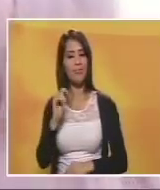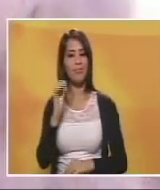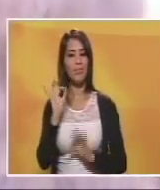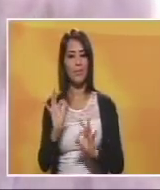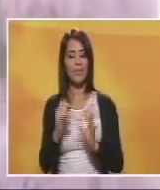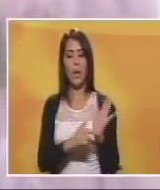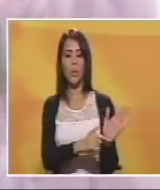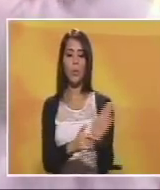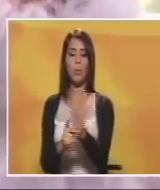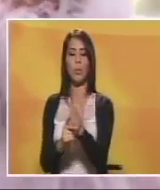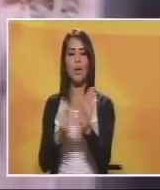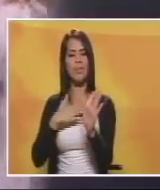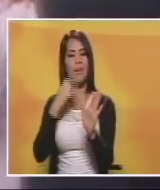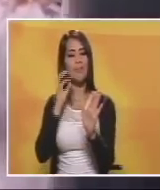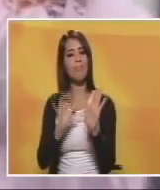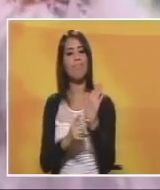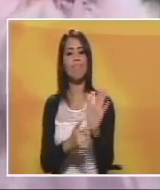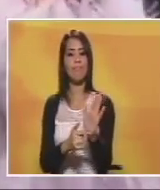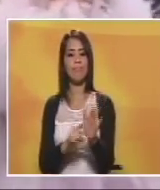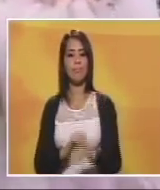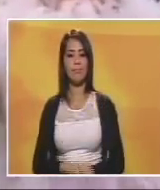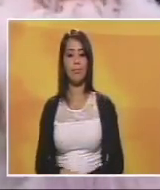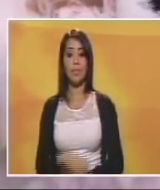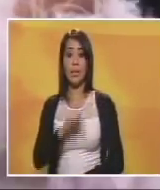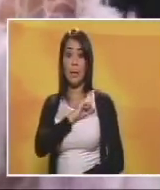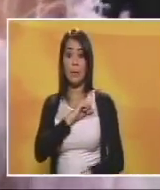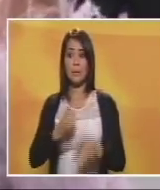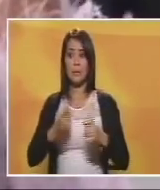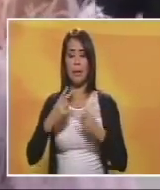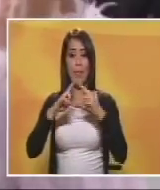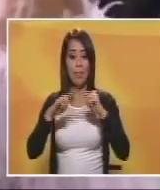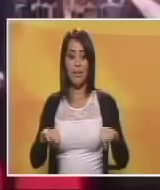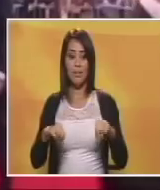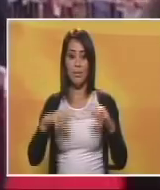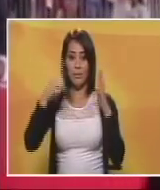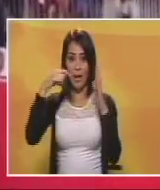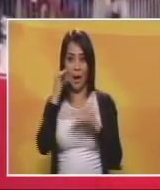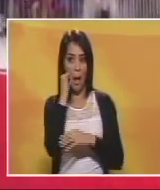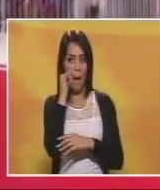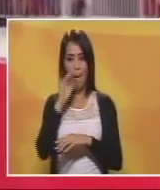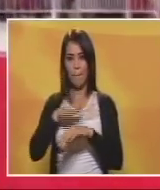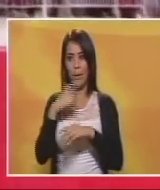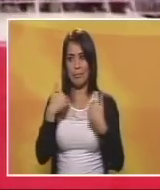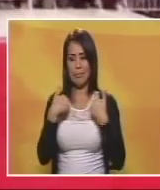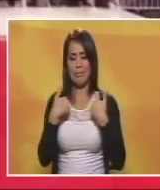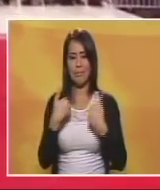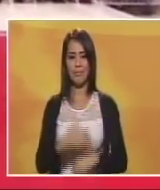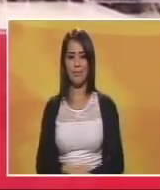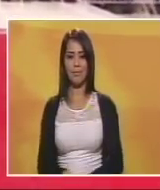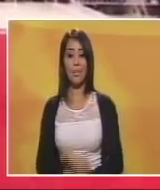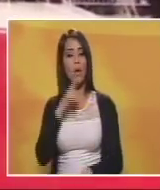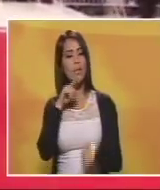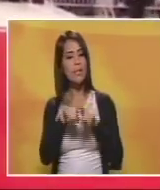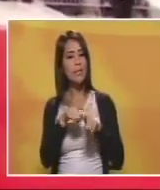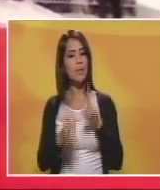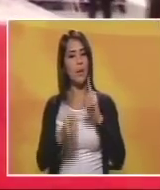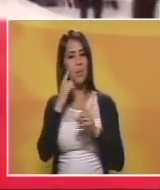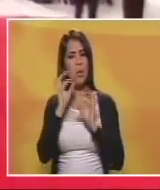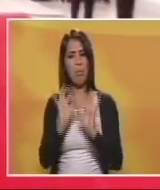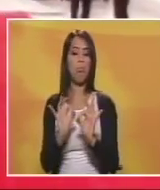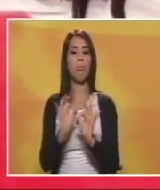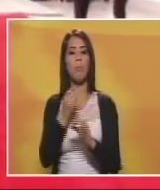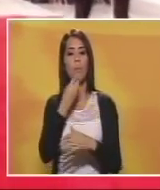8 minutos. Lady confesó que tuvo que ser fuerte al comienzo de su carrera para no ceder ante las presiones. Recordó que no era la más